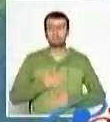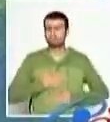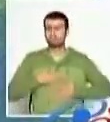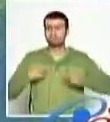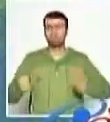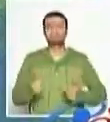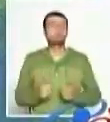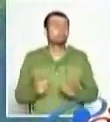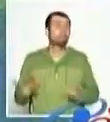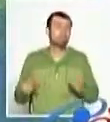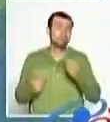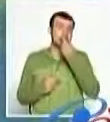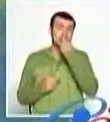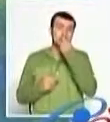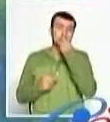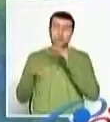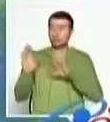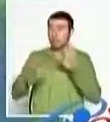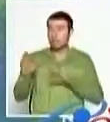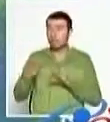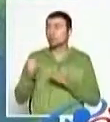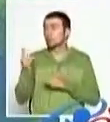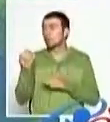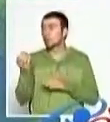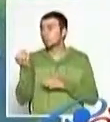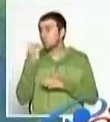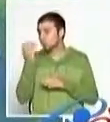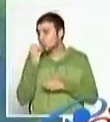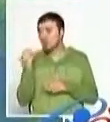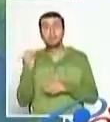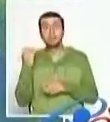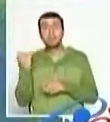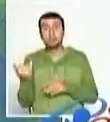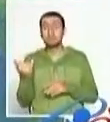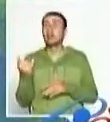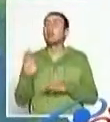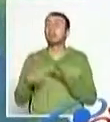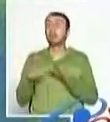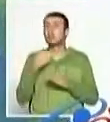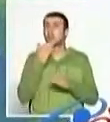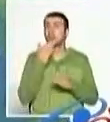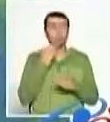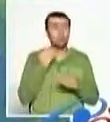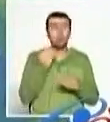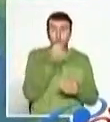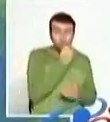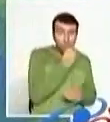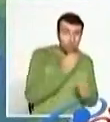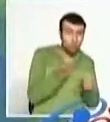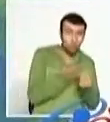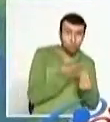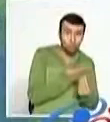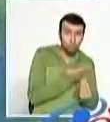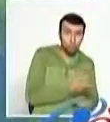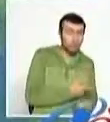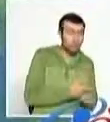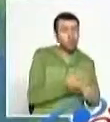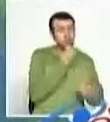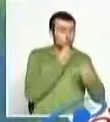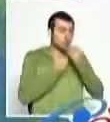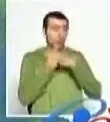metales pesados, que nosotros todos los días consumimos plaguicidas en diferentes